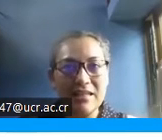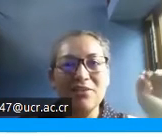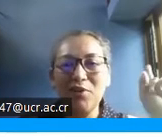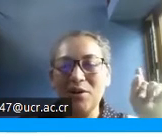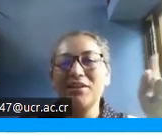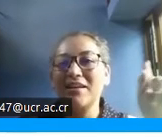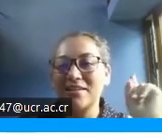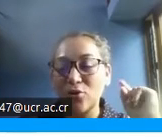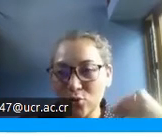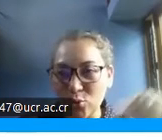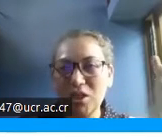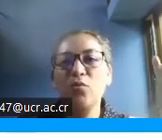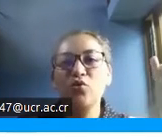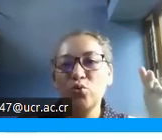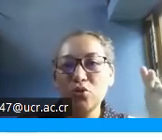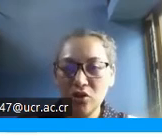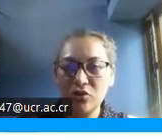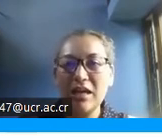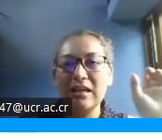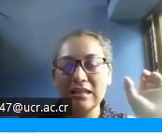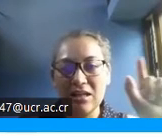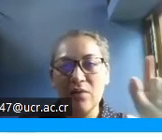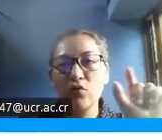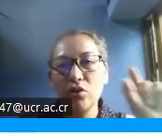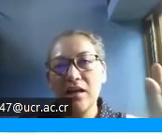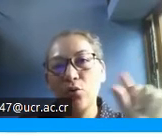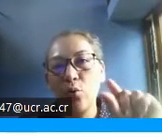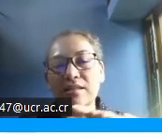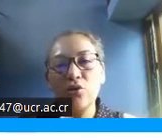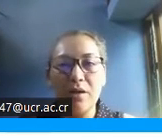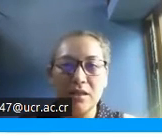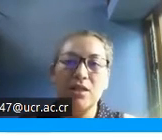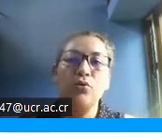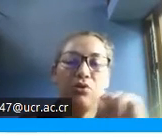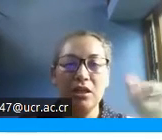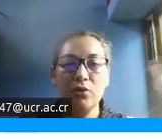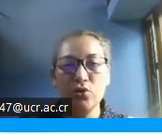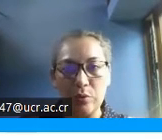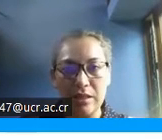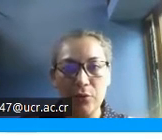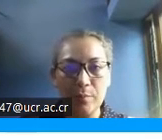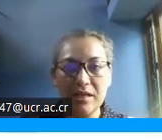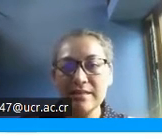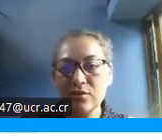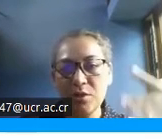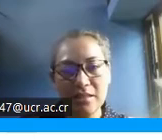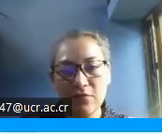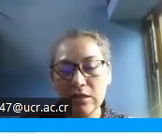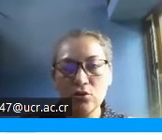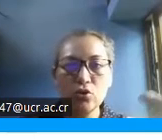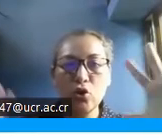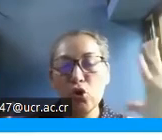Lo que sí es relevante es que construyamos un guión en el que tengamos claro cuál es el objetivo de nuestro video, ¿verdad? Esta es